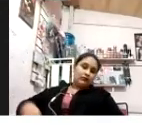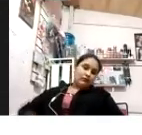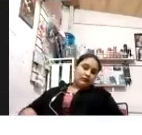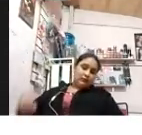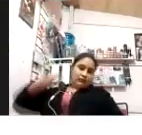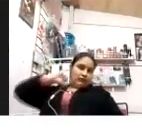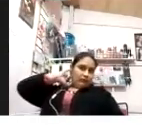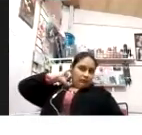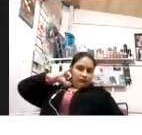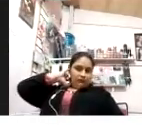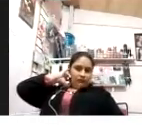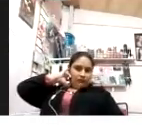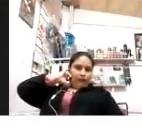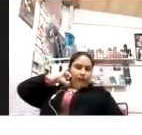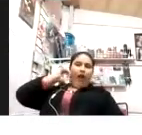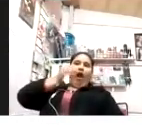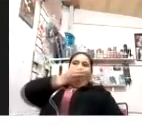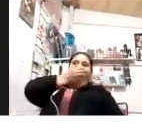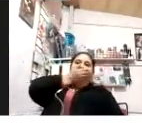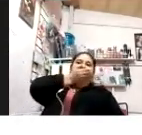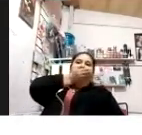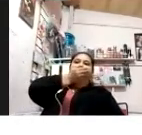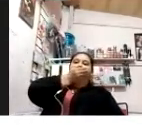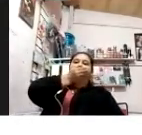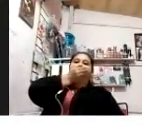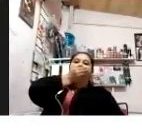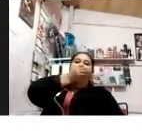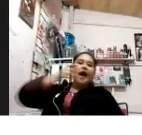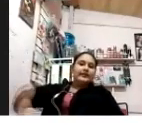me ayuda a reconocer esas ideas irracionales, esas ideas falsas.